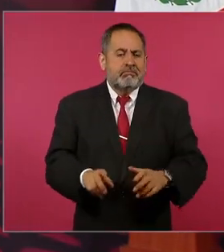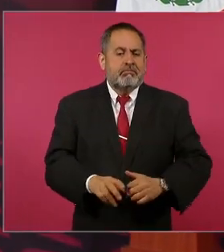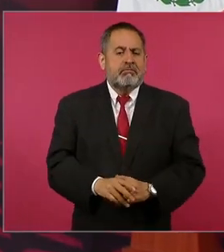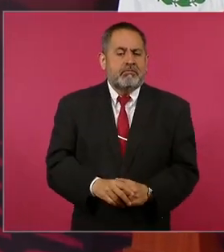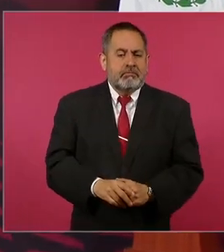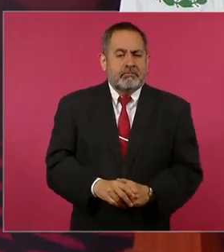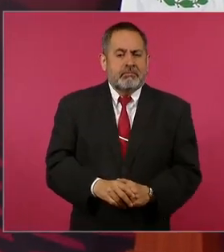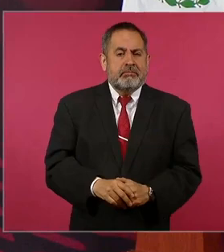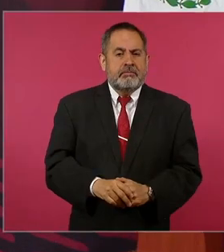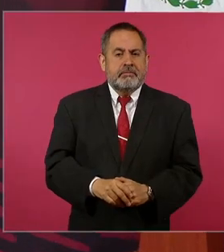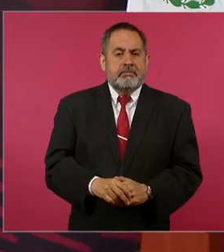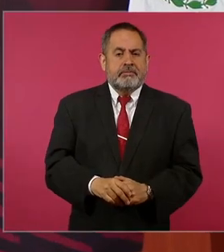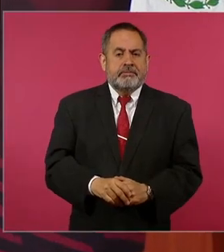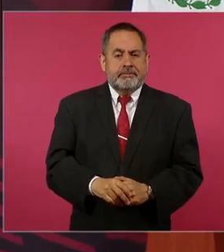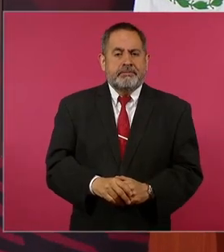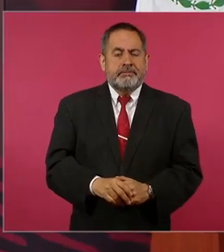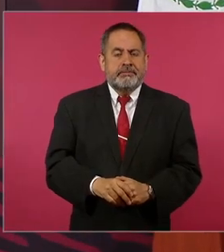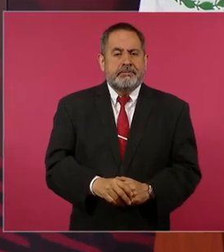hay mucho